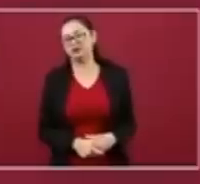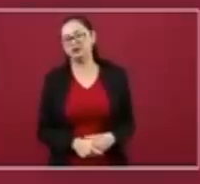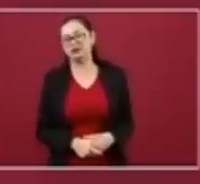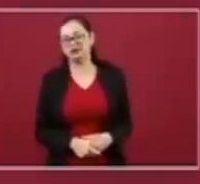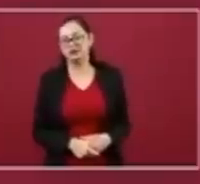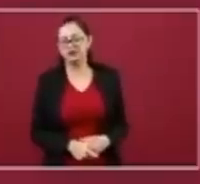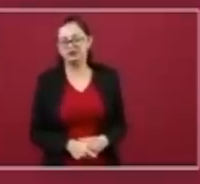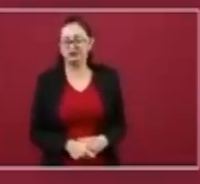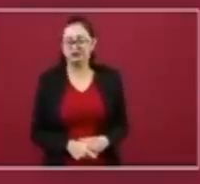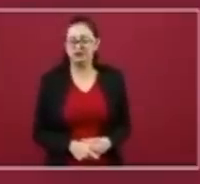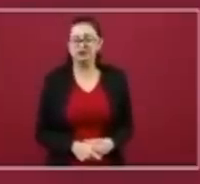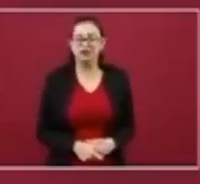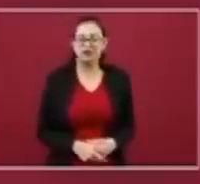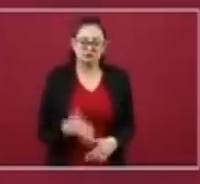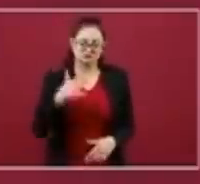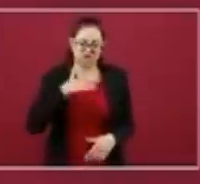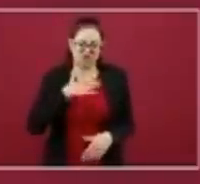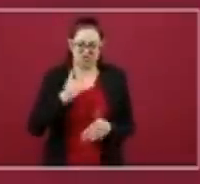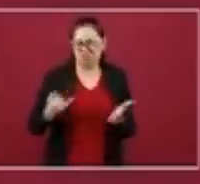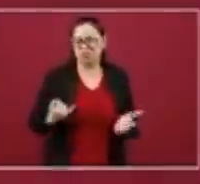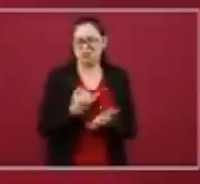Ellos mismos asignan los sueldos,